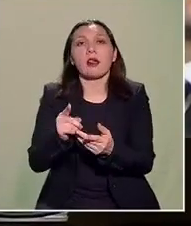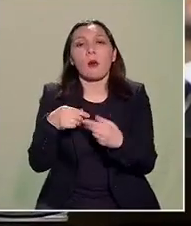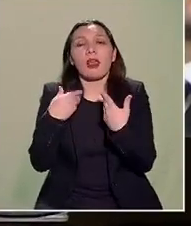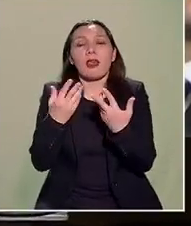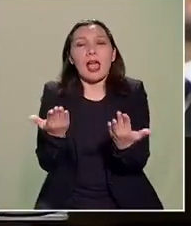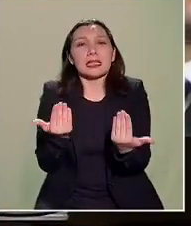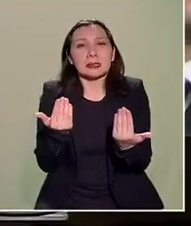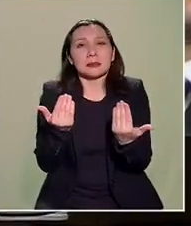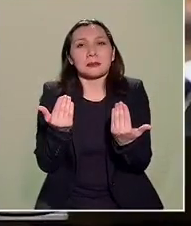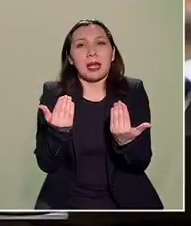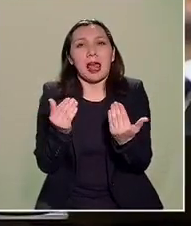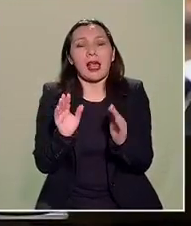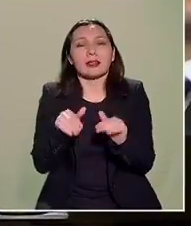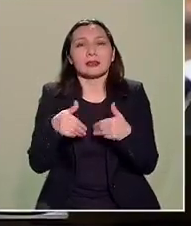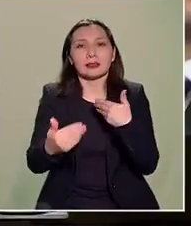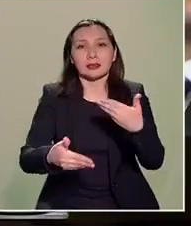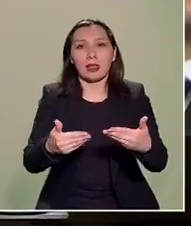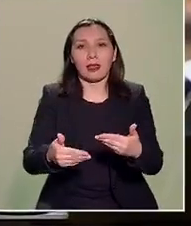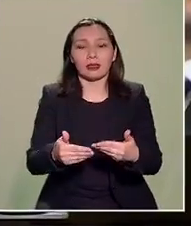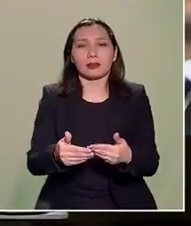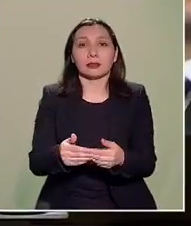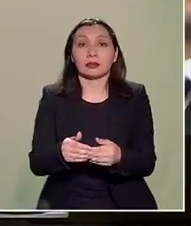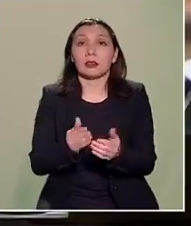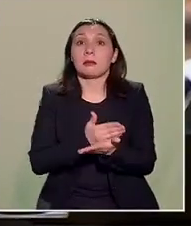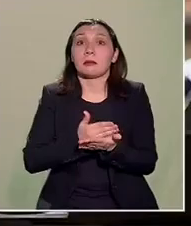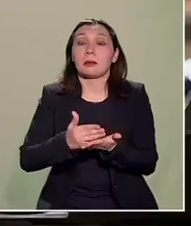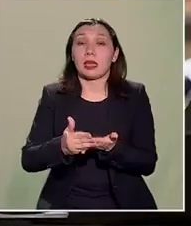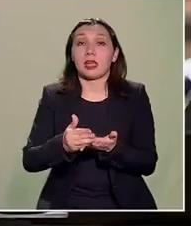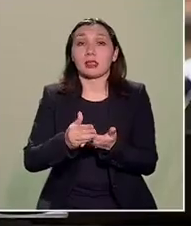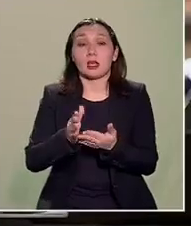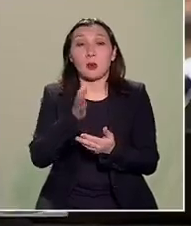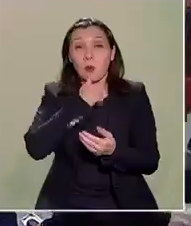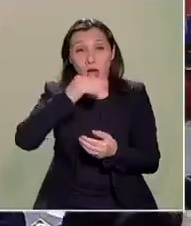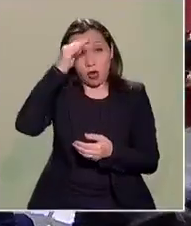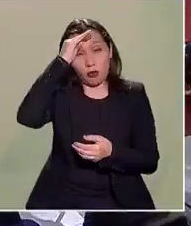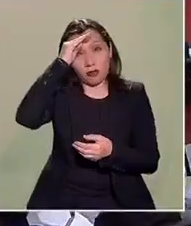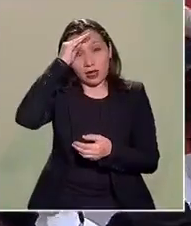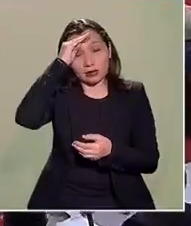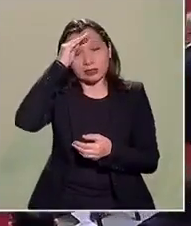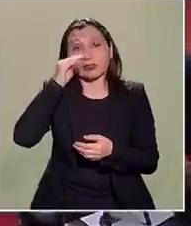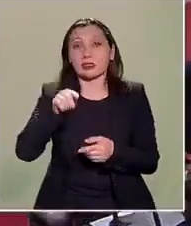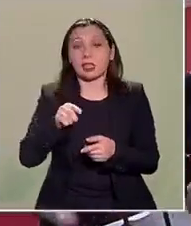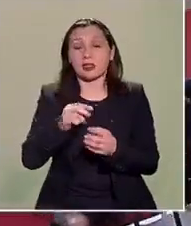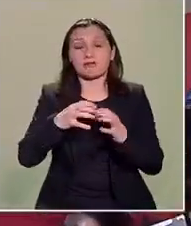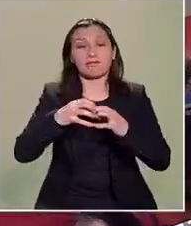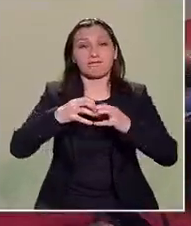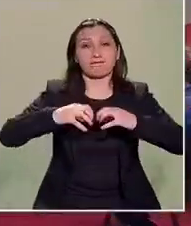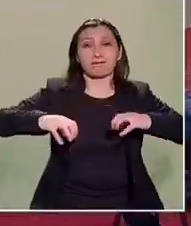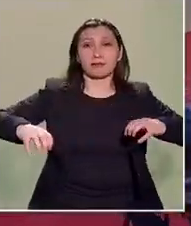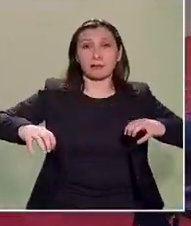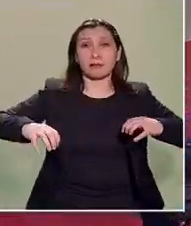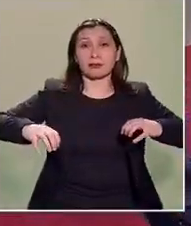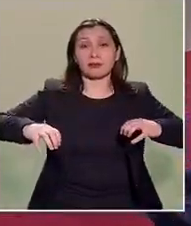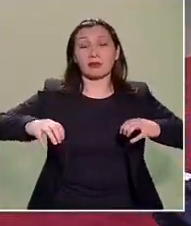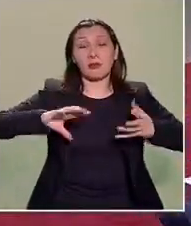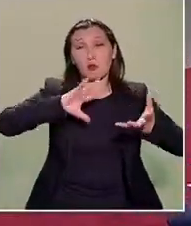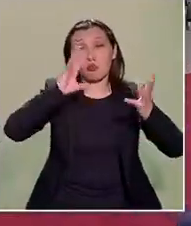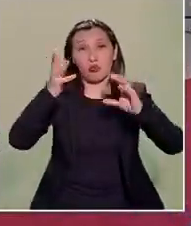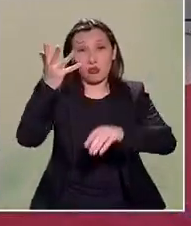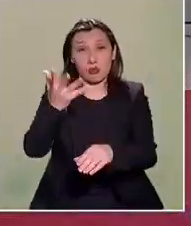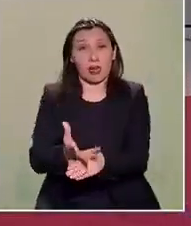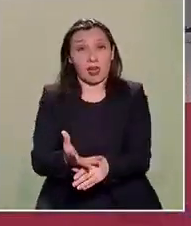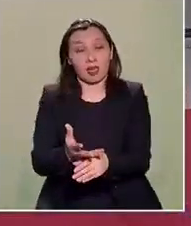la esperanza mientras la desconfianza y la desunión llena en el mundo